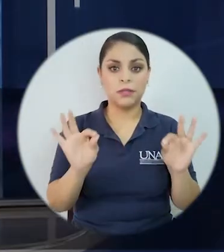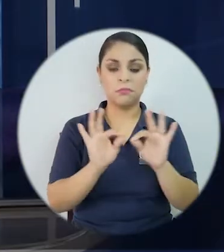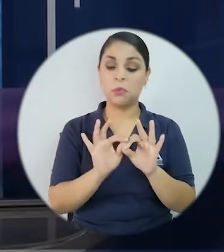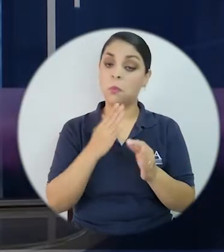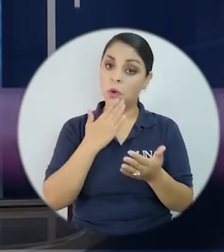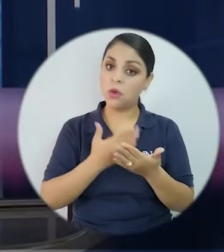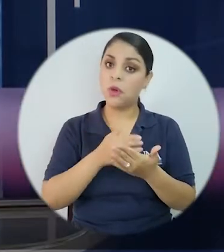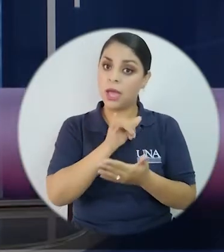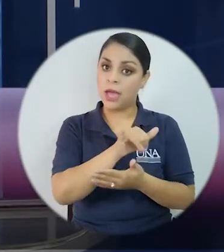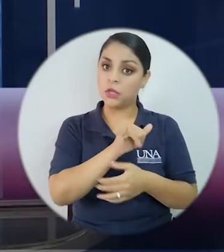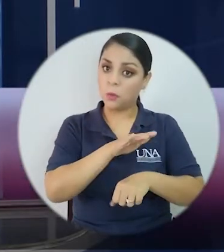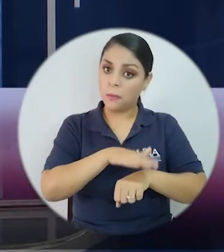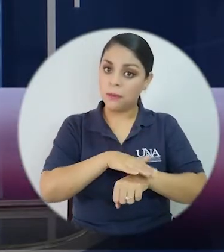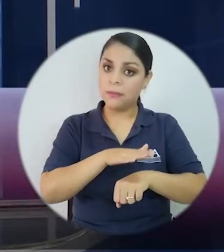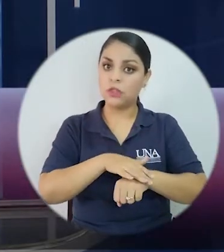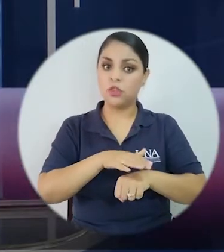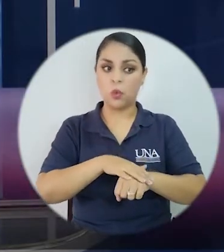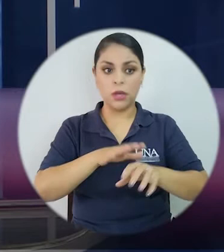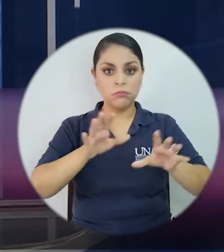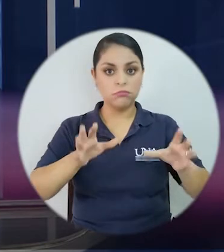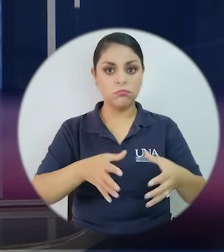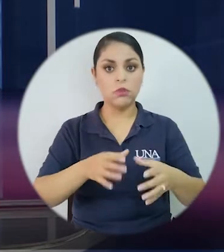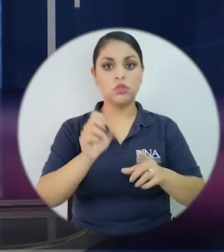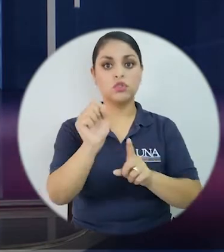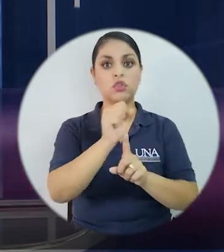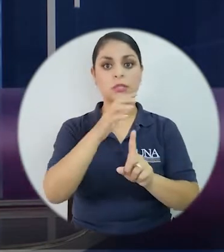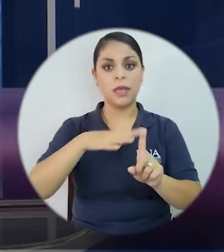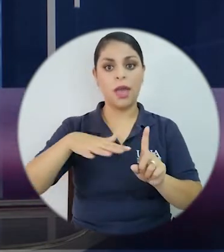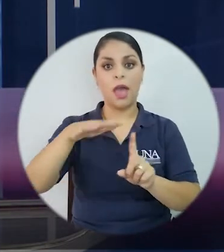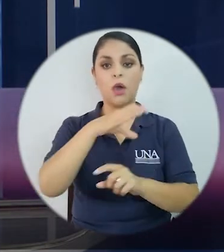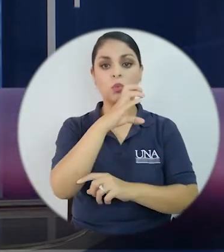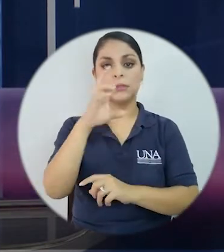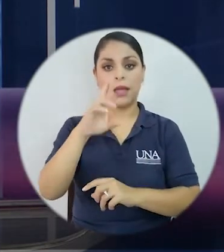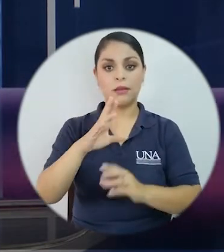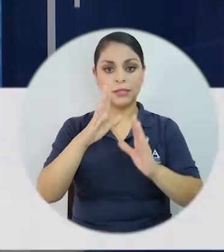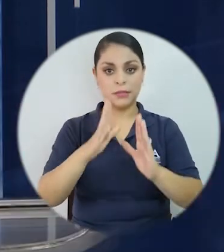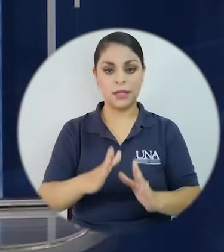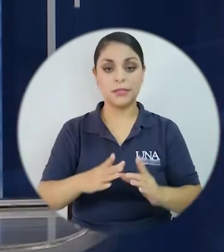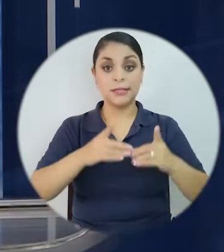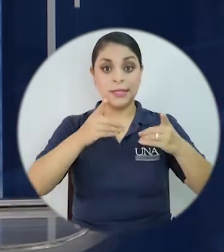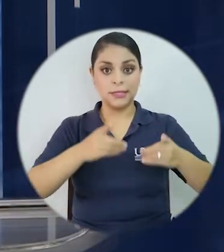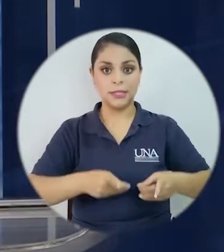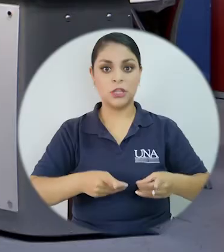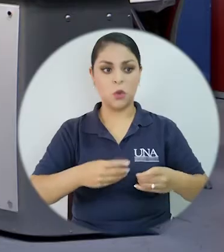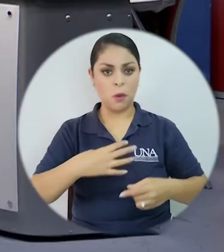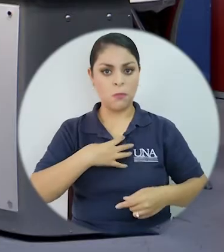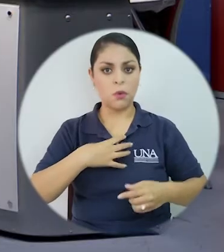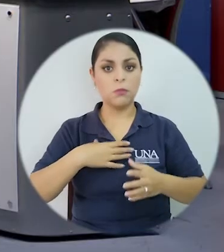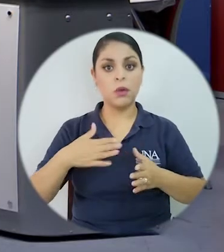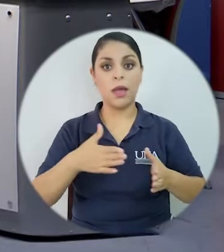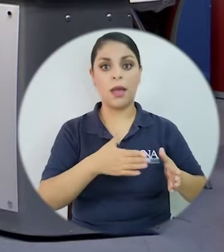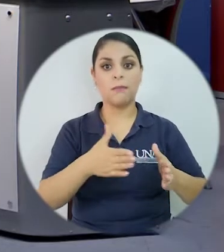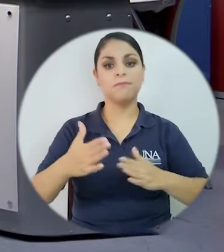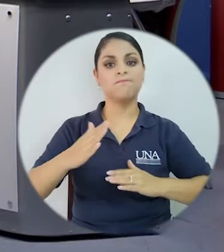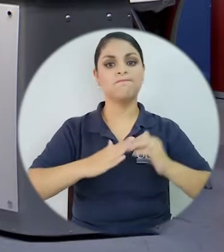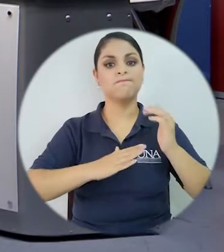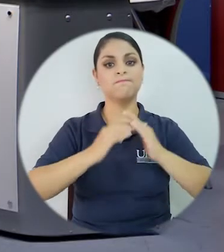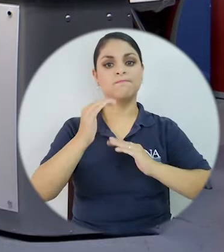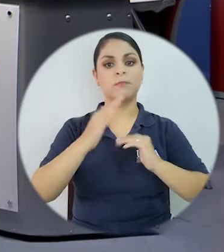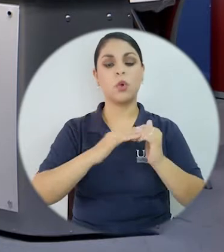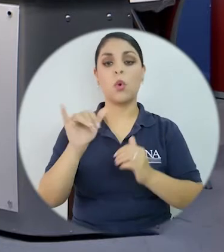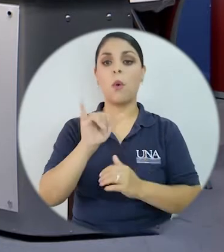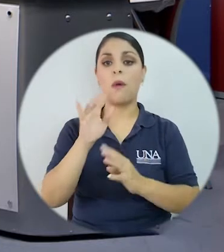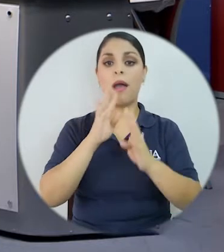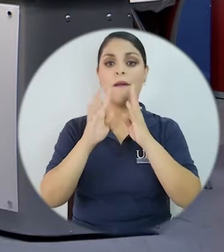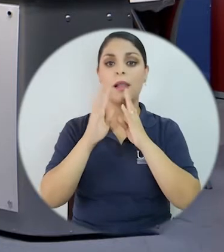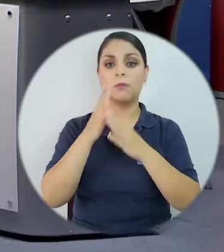que se conformara una sociedad costarricense que decidió construir su propio camino, ¿verdad? Hablábamos